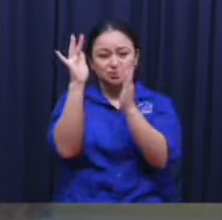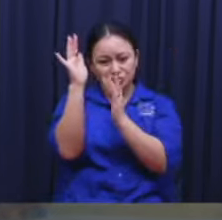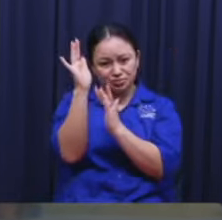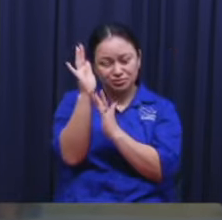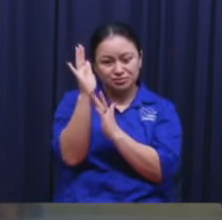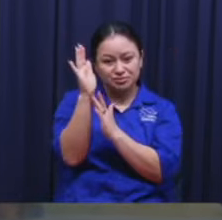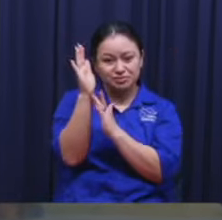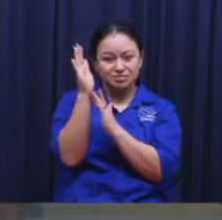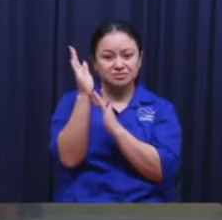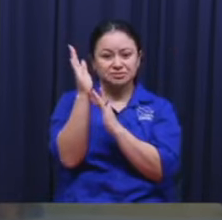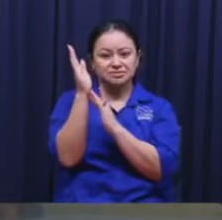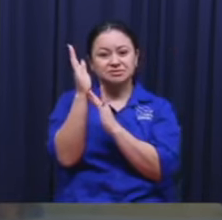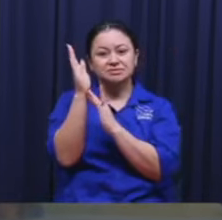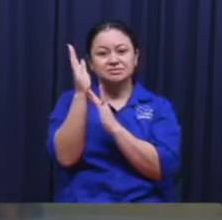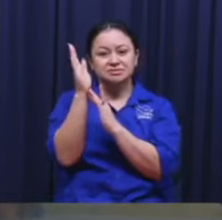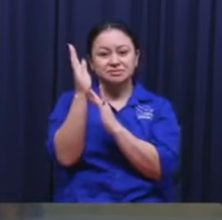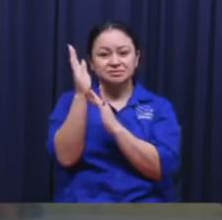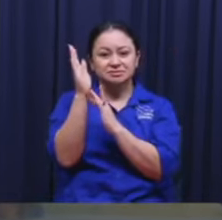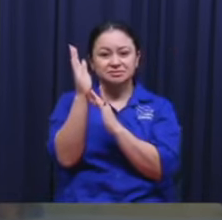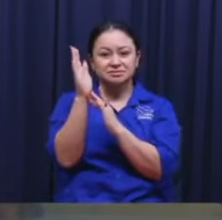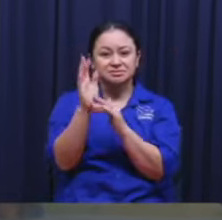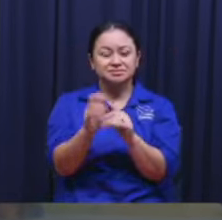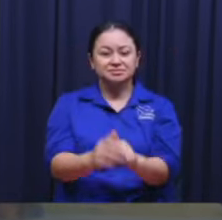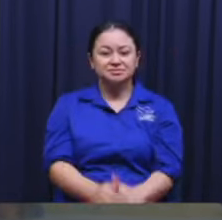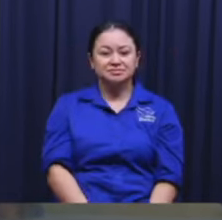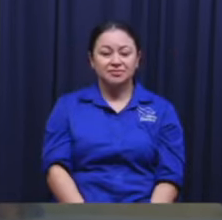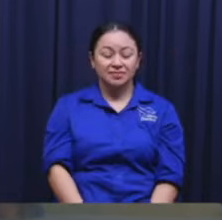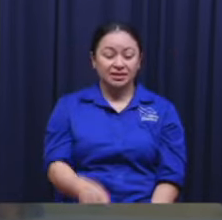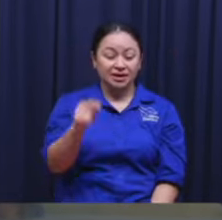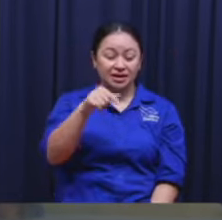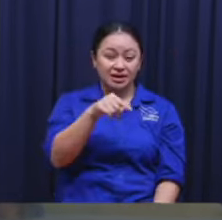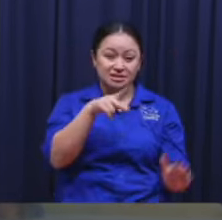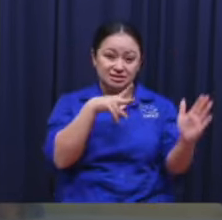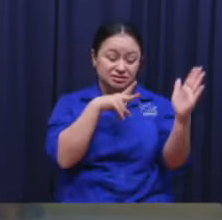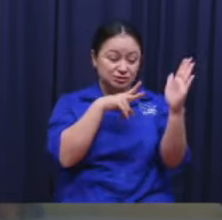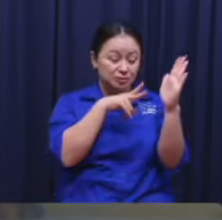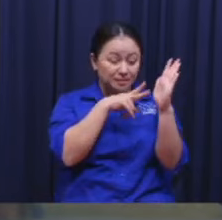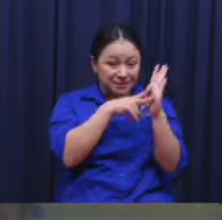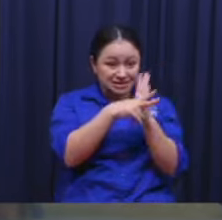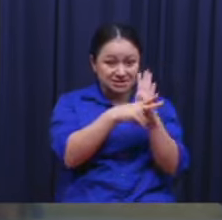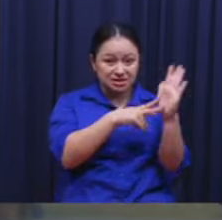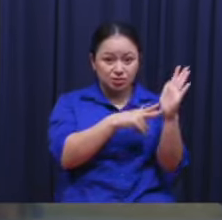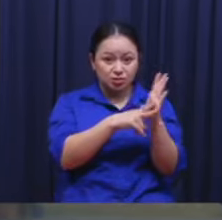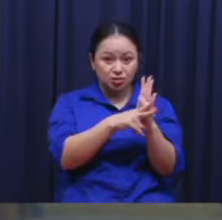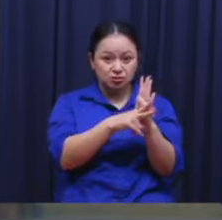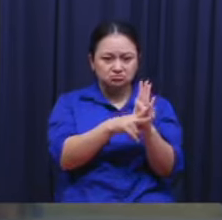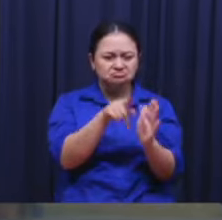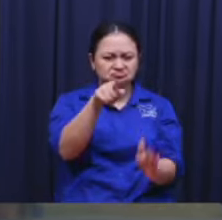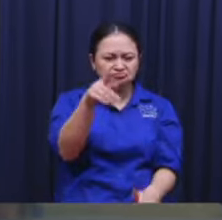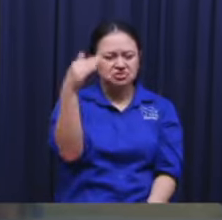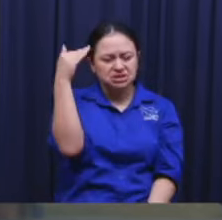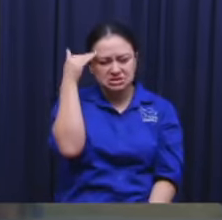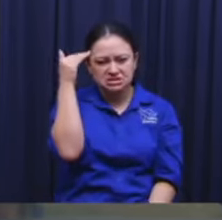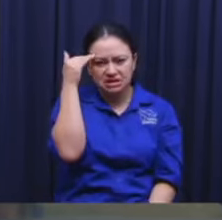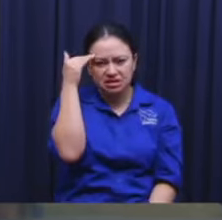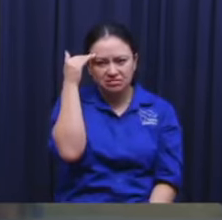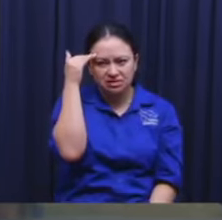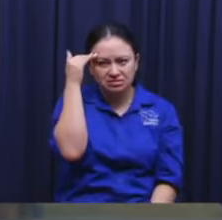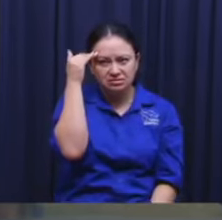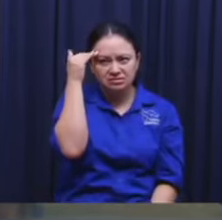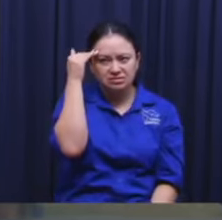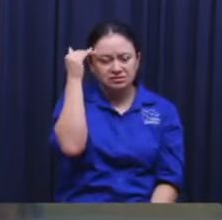No, este es capítulo. Este es un versículo ampliamente conocido. Si a usted lo pusieran a ministrar